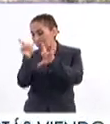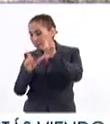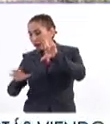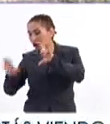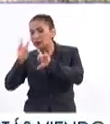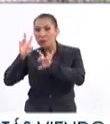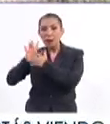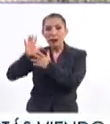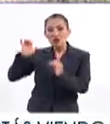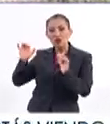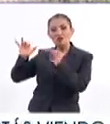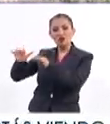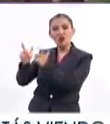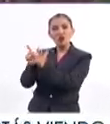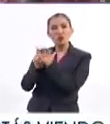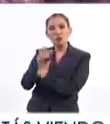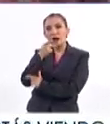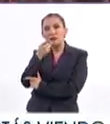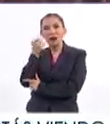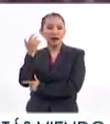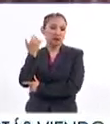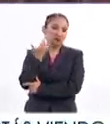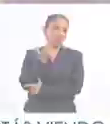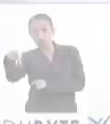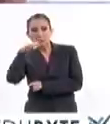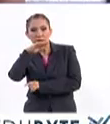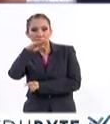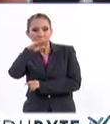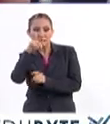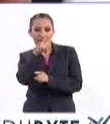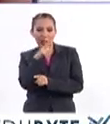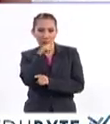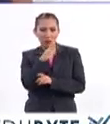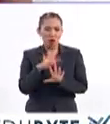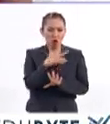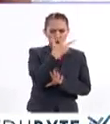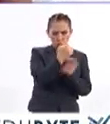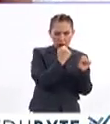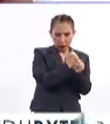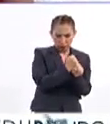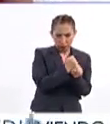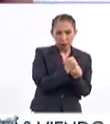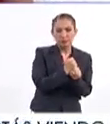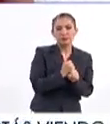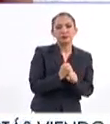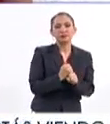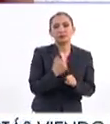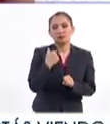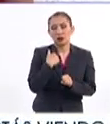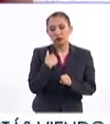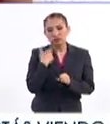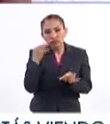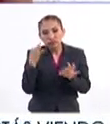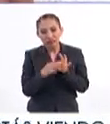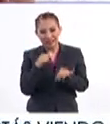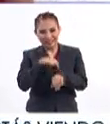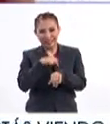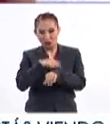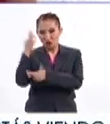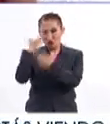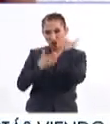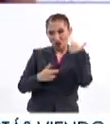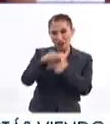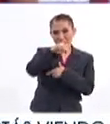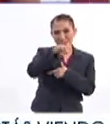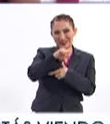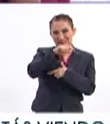se registra la mayor población hablante de estas lenguas. 8 años, que coincide con el tiempo en el que regresamos